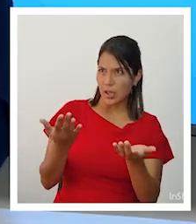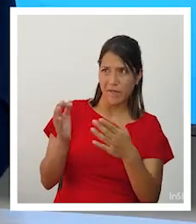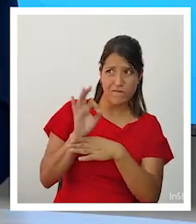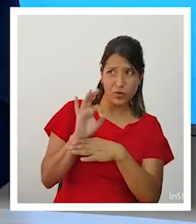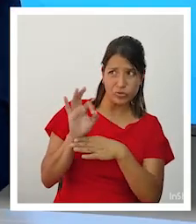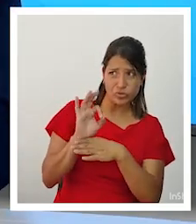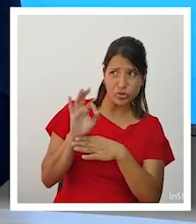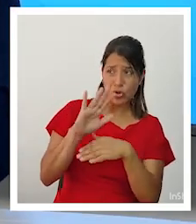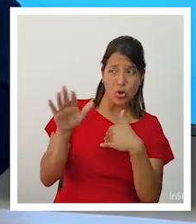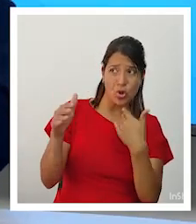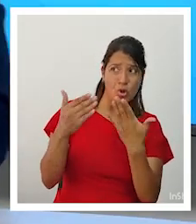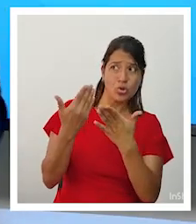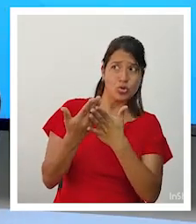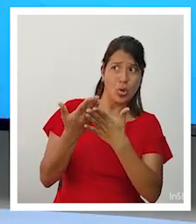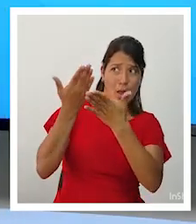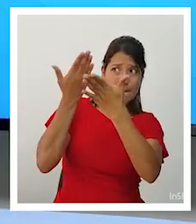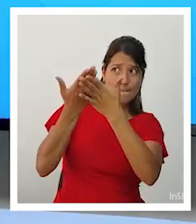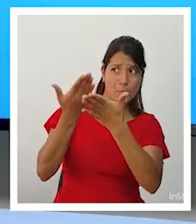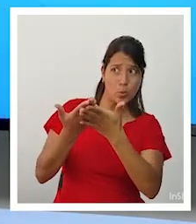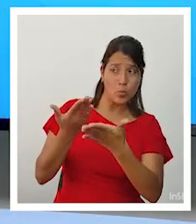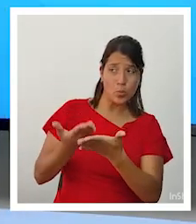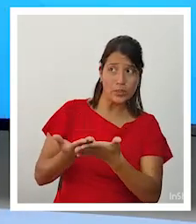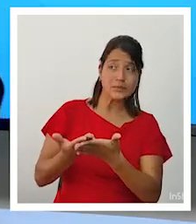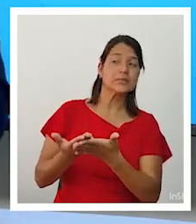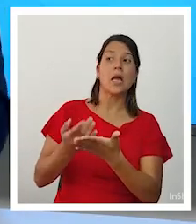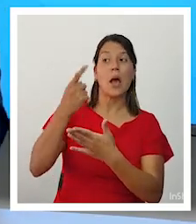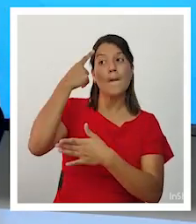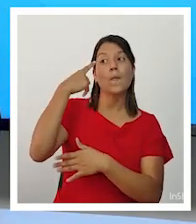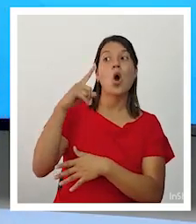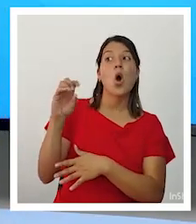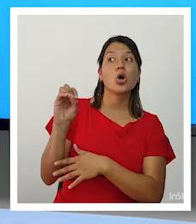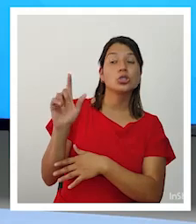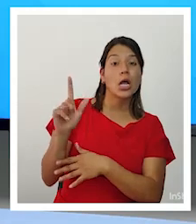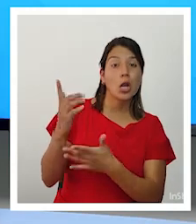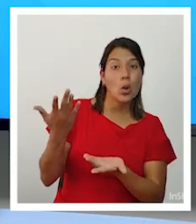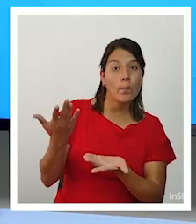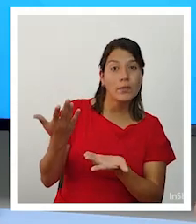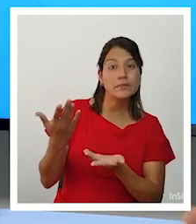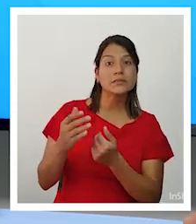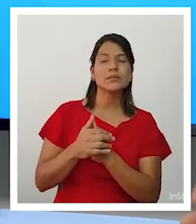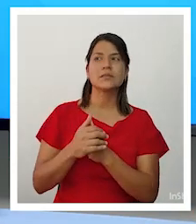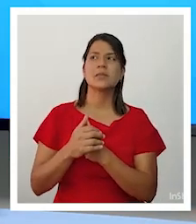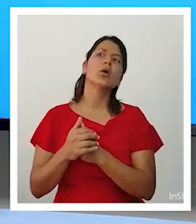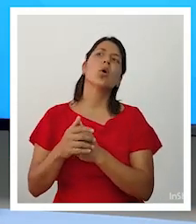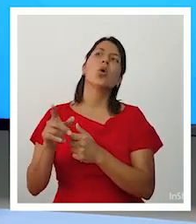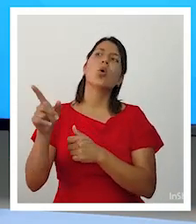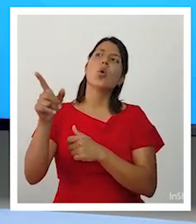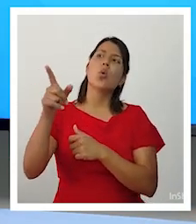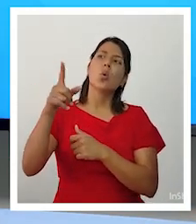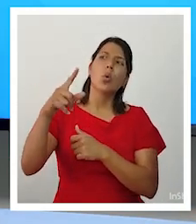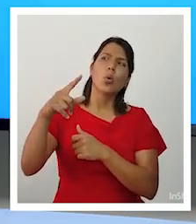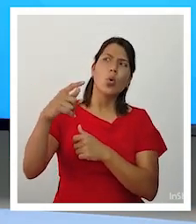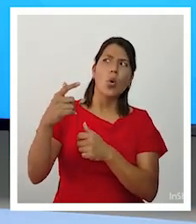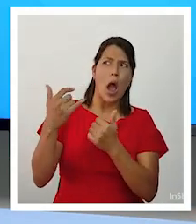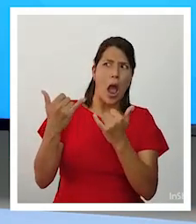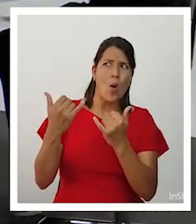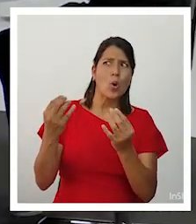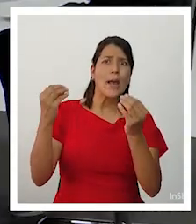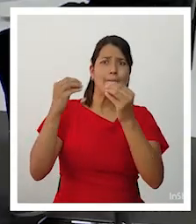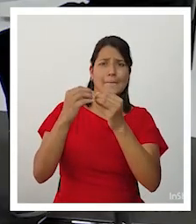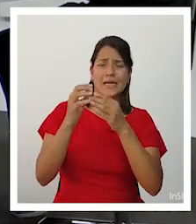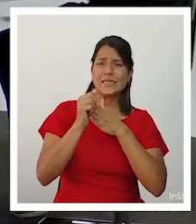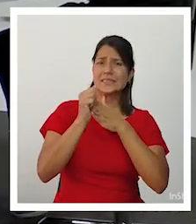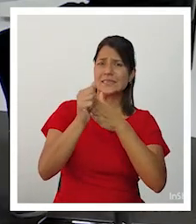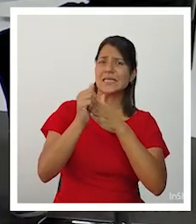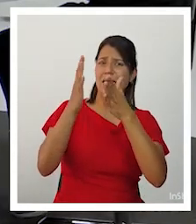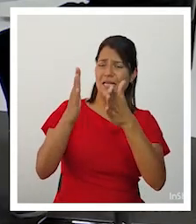¿Funcionó toda la propuesta que Óscar López desarrolló? ¿Hay más líderes políticos haciendo trabajo,